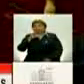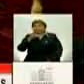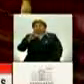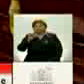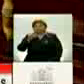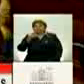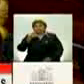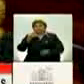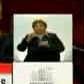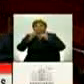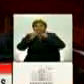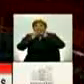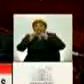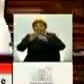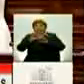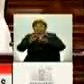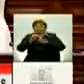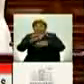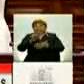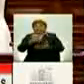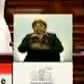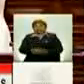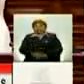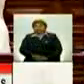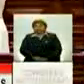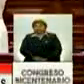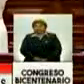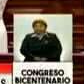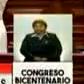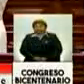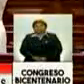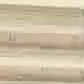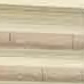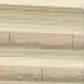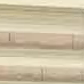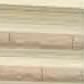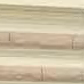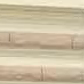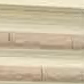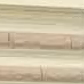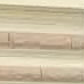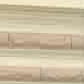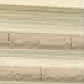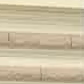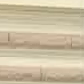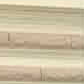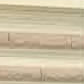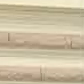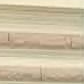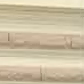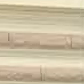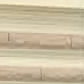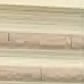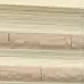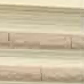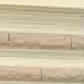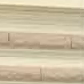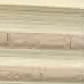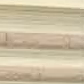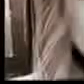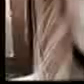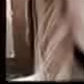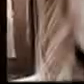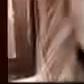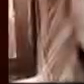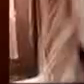ser oposición, ser fiscalizador, ¿no? Sí. Y los niños, los apodados los niños, han sido, ya